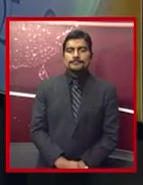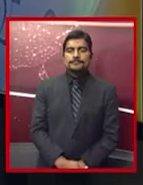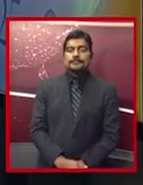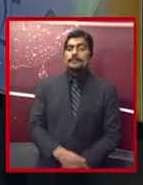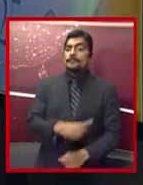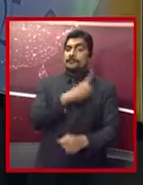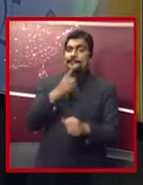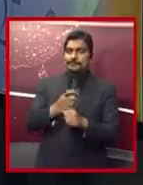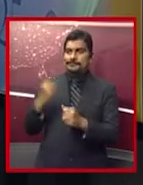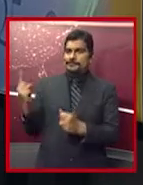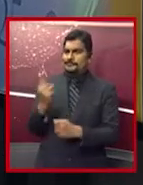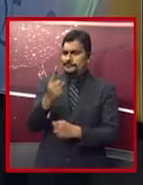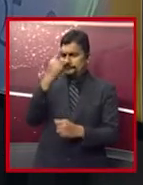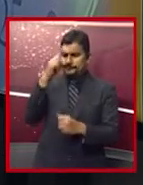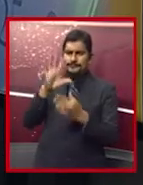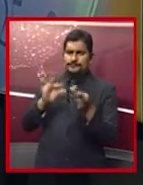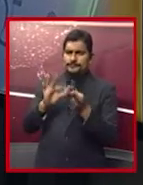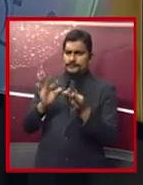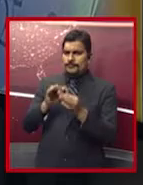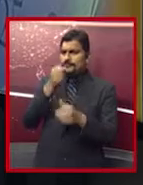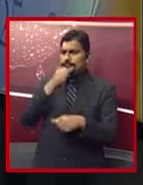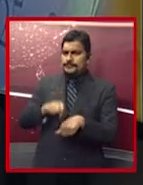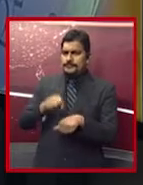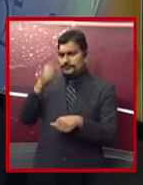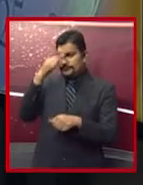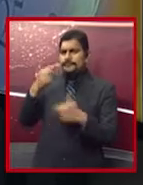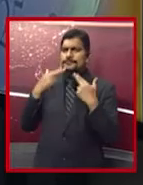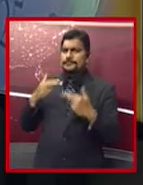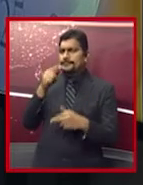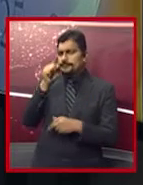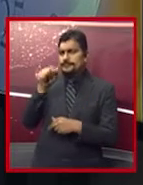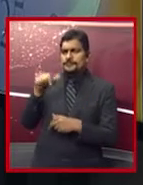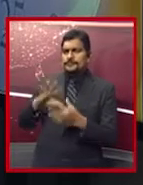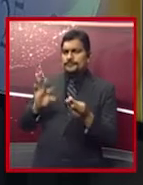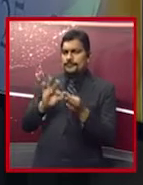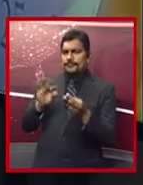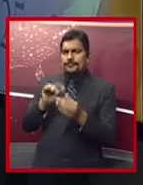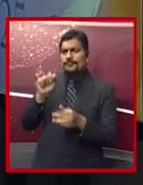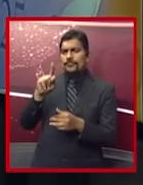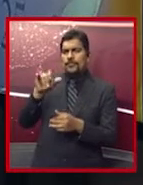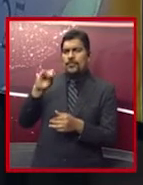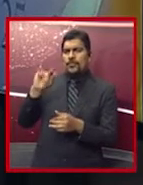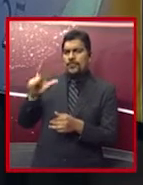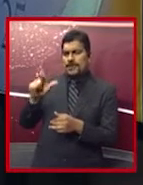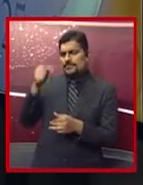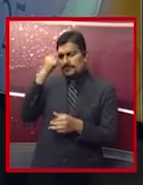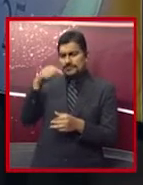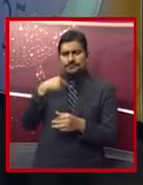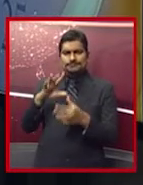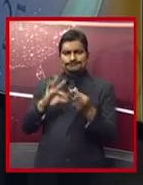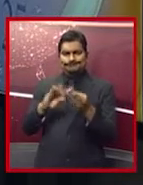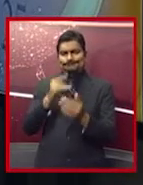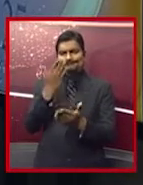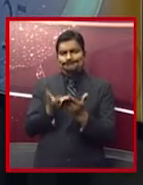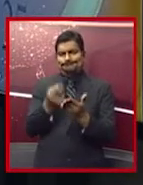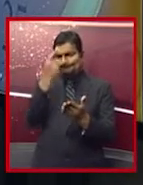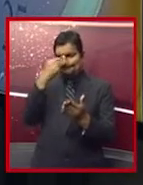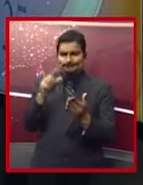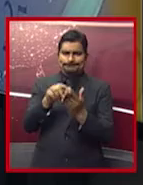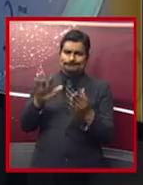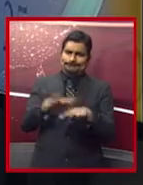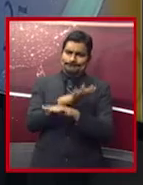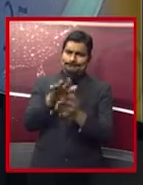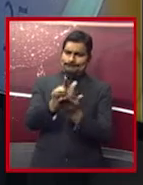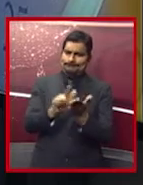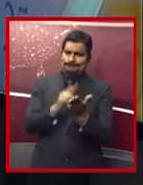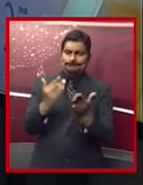La primera intervención correspondió al secretario de Energía, Pedro Joaquín Caldwell, quien expuso los avances de la implementación de la reforma energética luego de la expedición